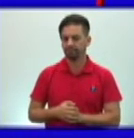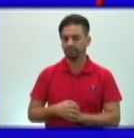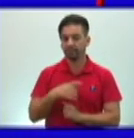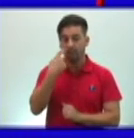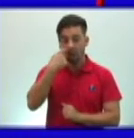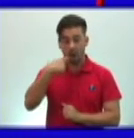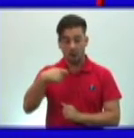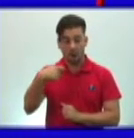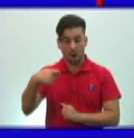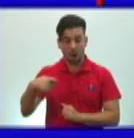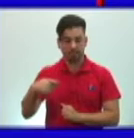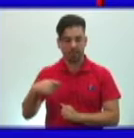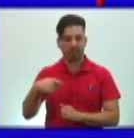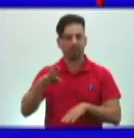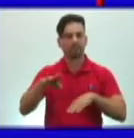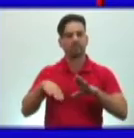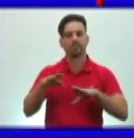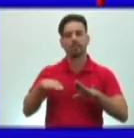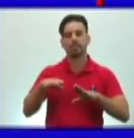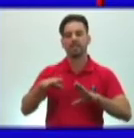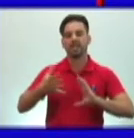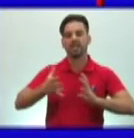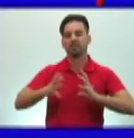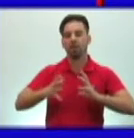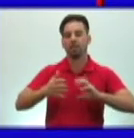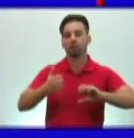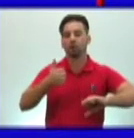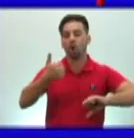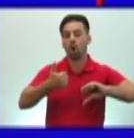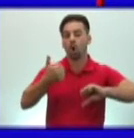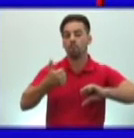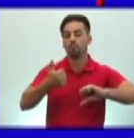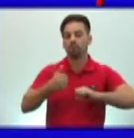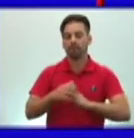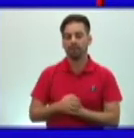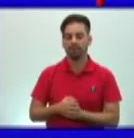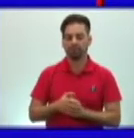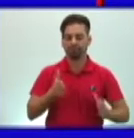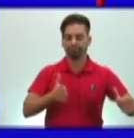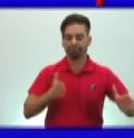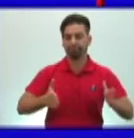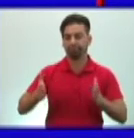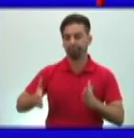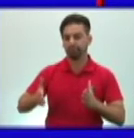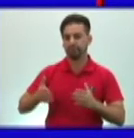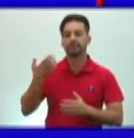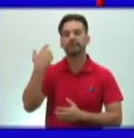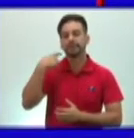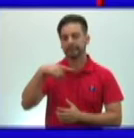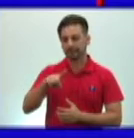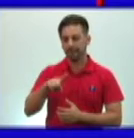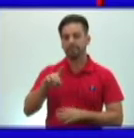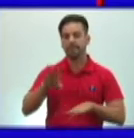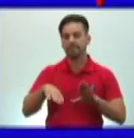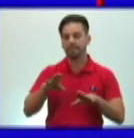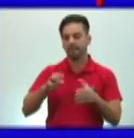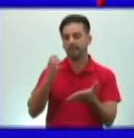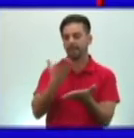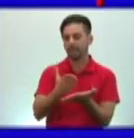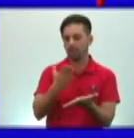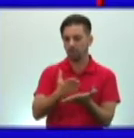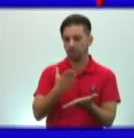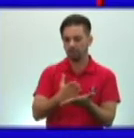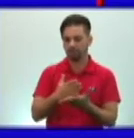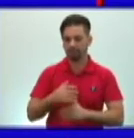circunstancias y su educación determinan. Martí es resultado de su mundo colonial y de la influencia, no solamente de los padres,